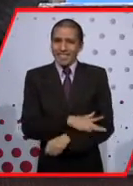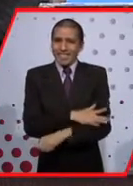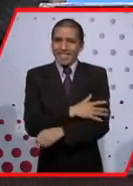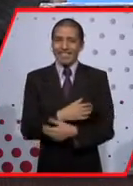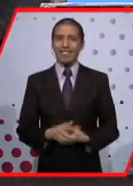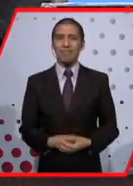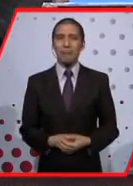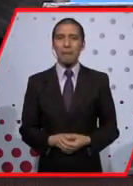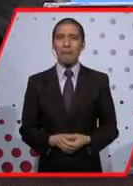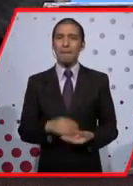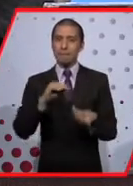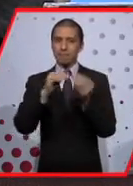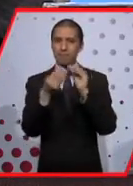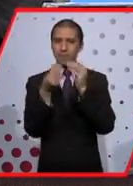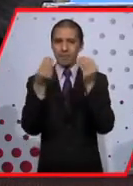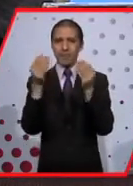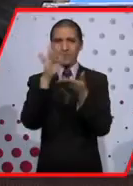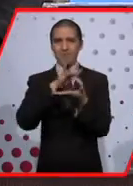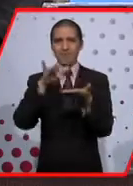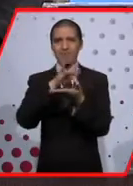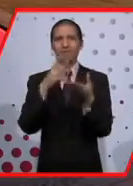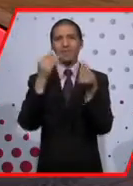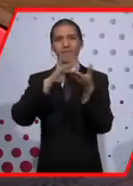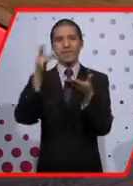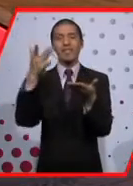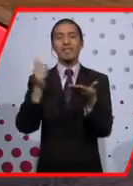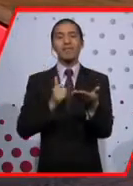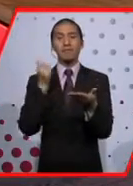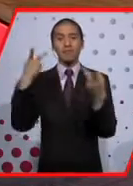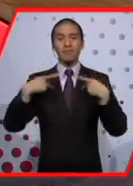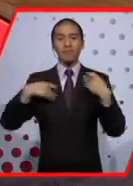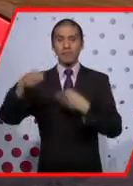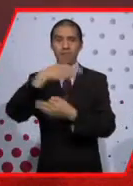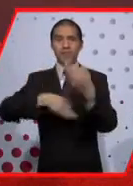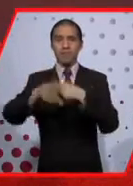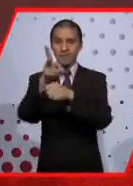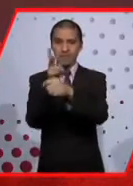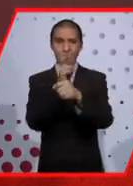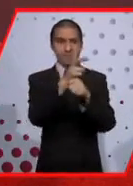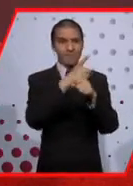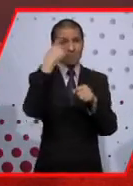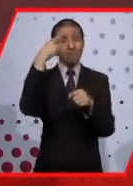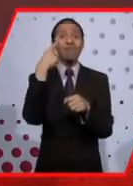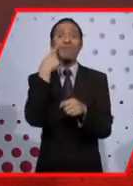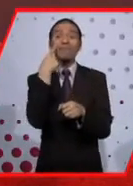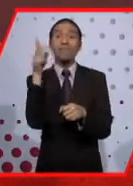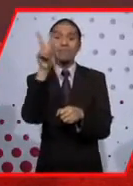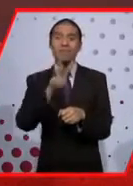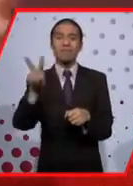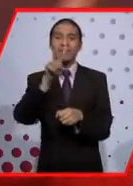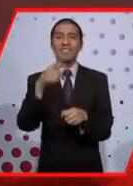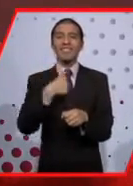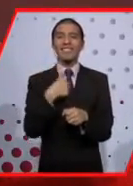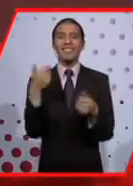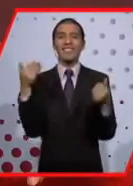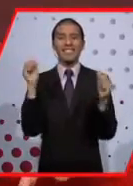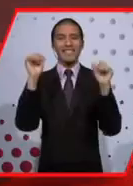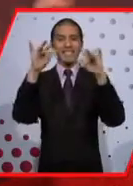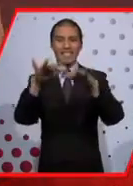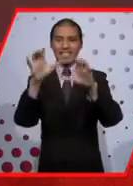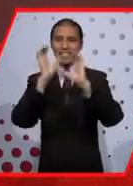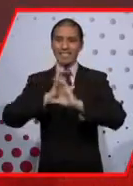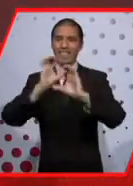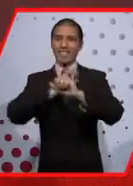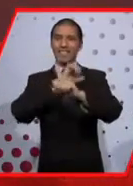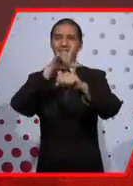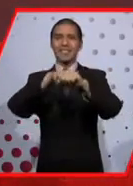disco, Bésame Mucho. Muchas gracias. Y aprovecho para invitar a todo tu querido público. Fíjate que este viernes voy a tener una presentación especial,